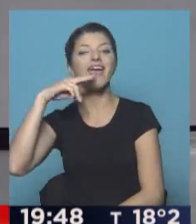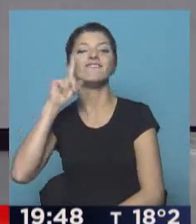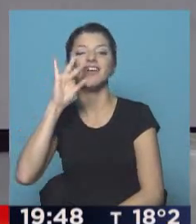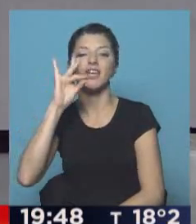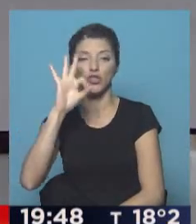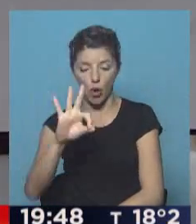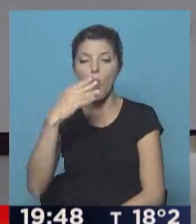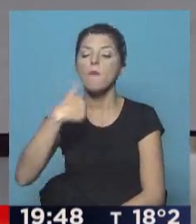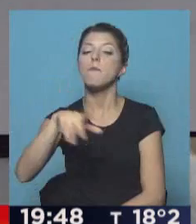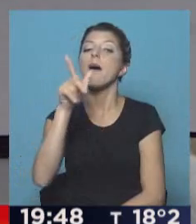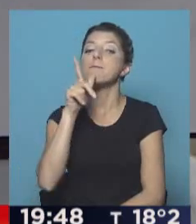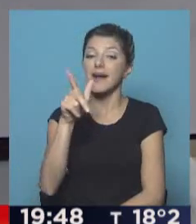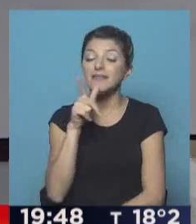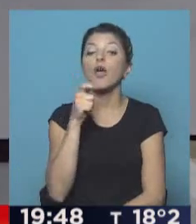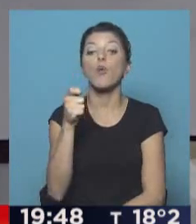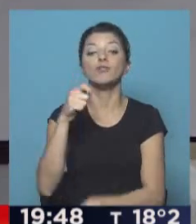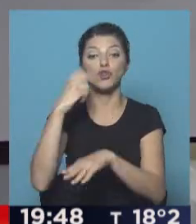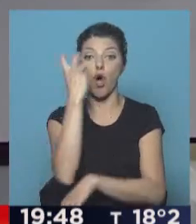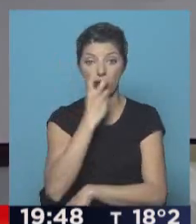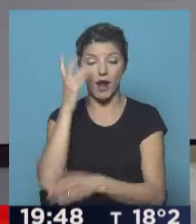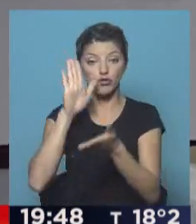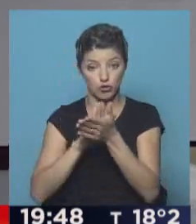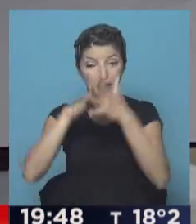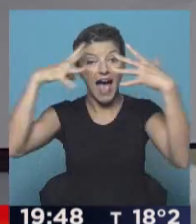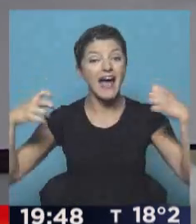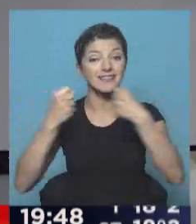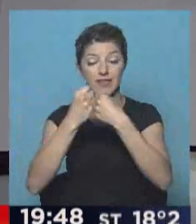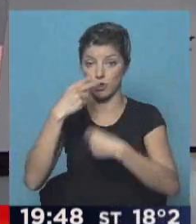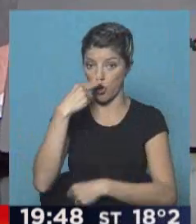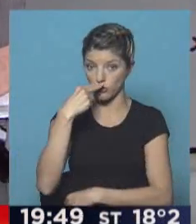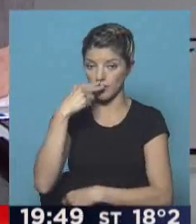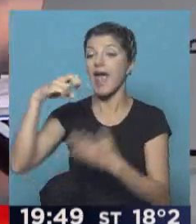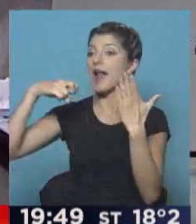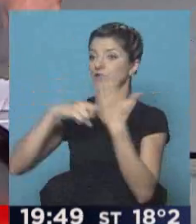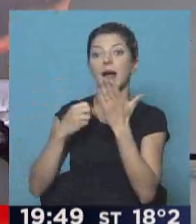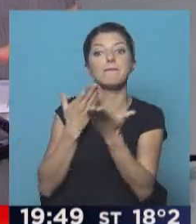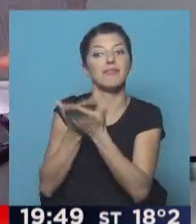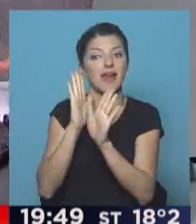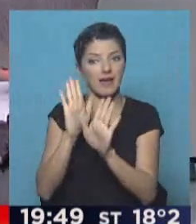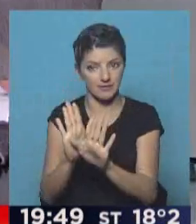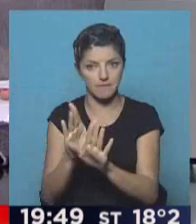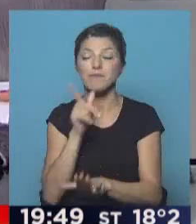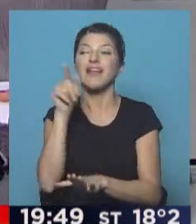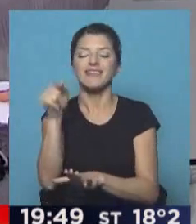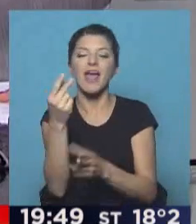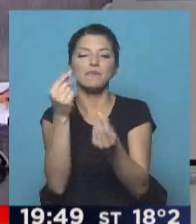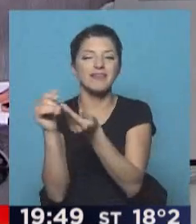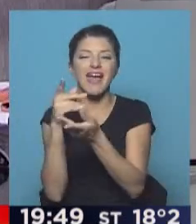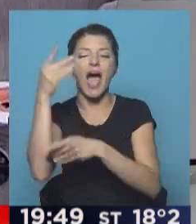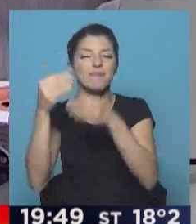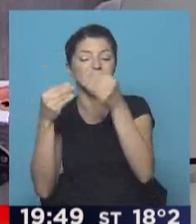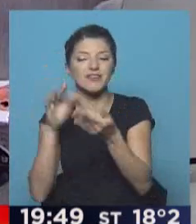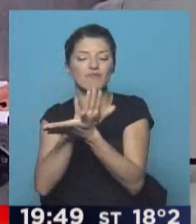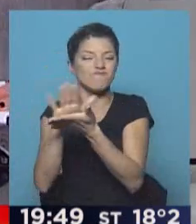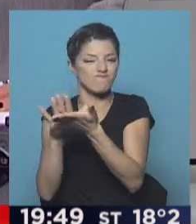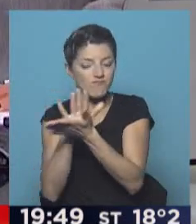la tragedia ferroviaria de Once, porque el fiscal Ramiro González ya lo pidió. Sí, él está acusado de estrago culposo y de administración